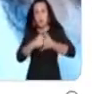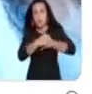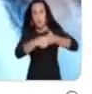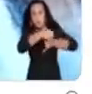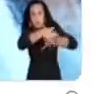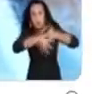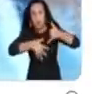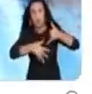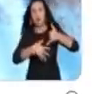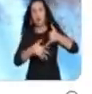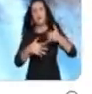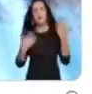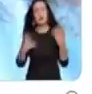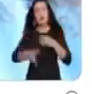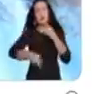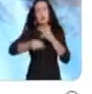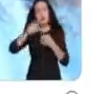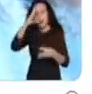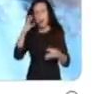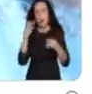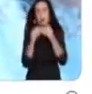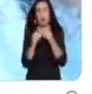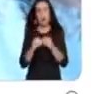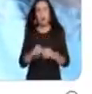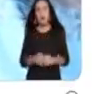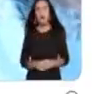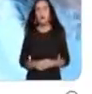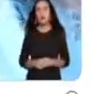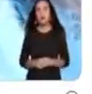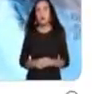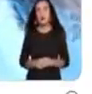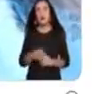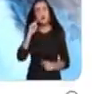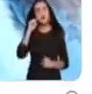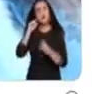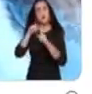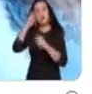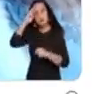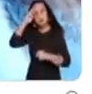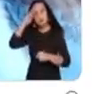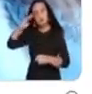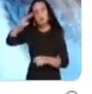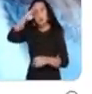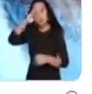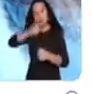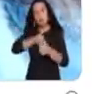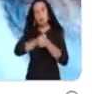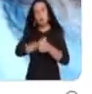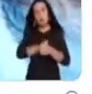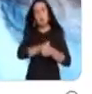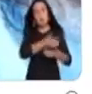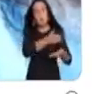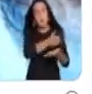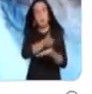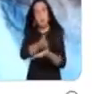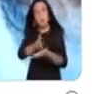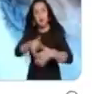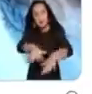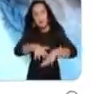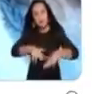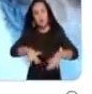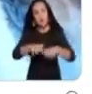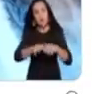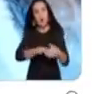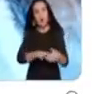se basó en acuerdos para que los paramilitares hicieran presencia impune en los territorios a